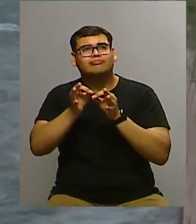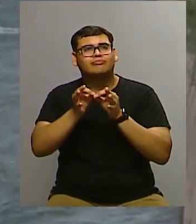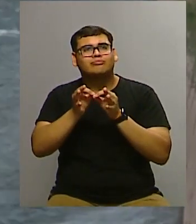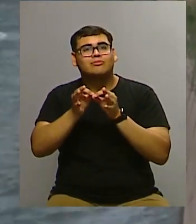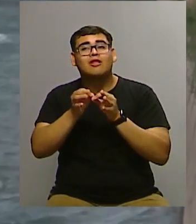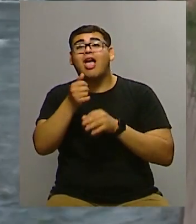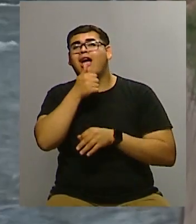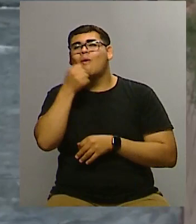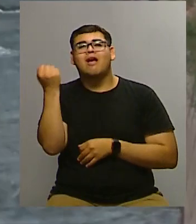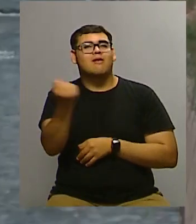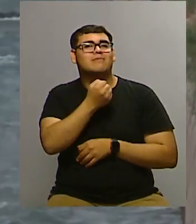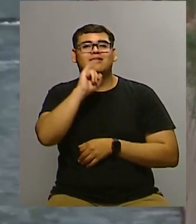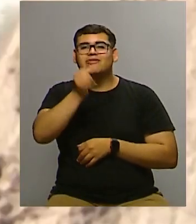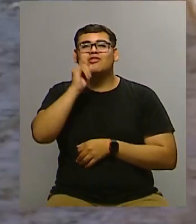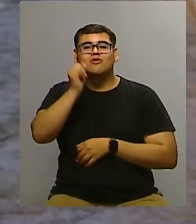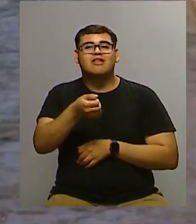estar afuera.